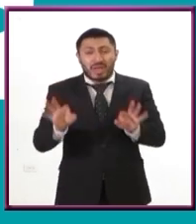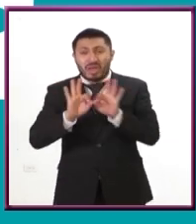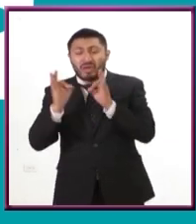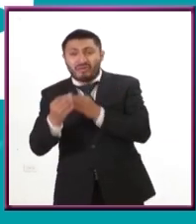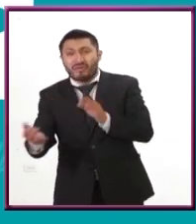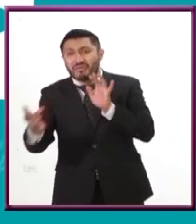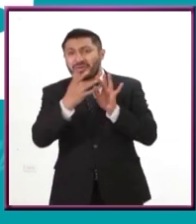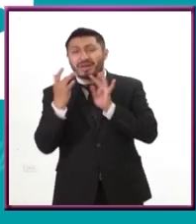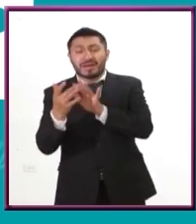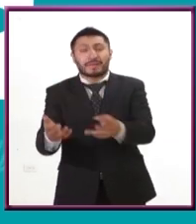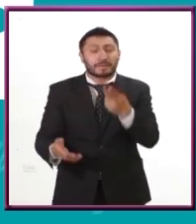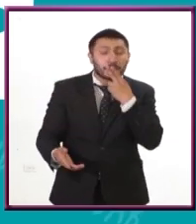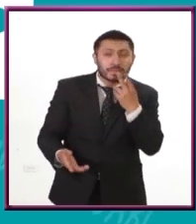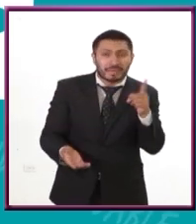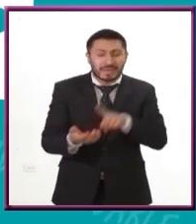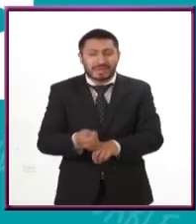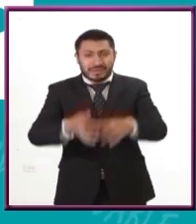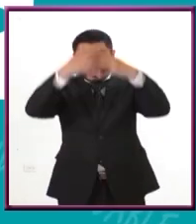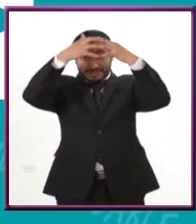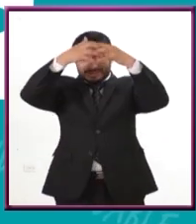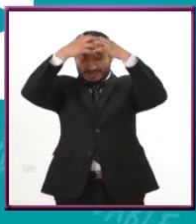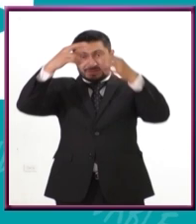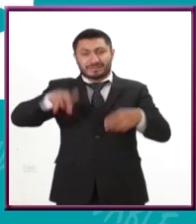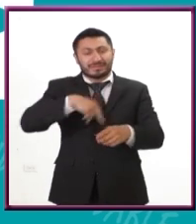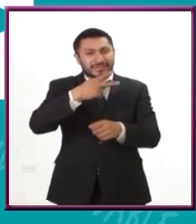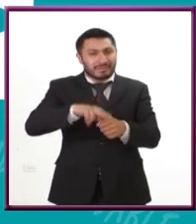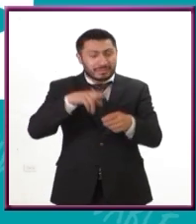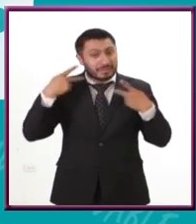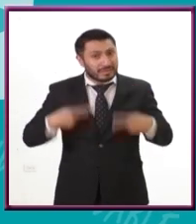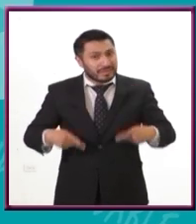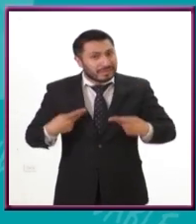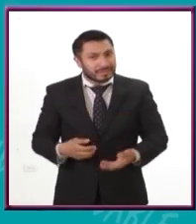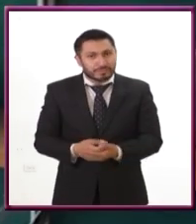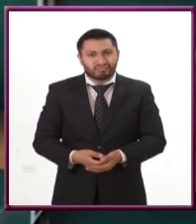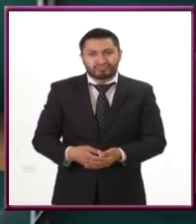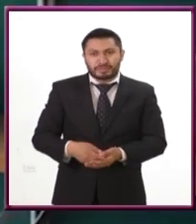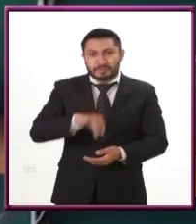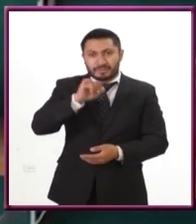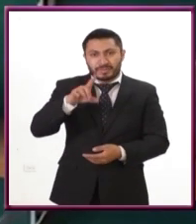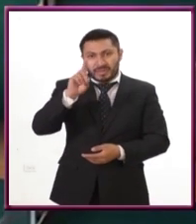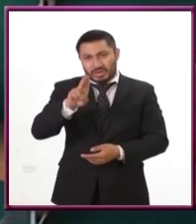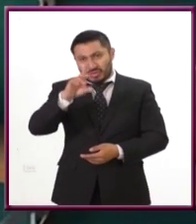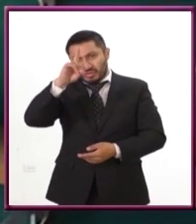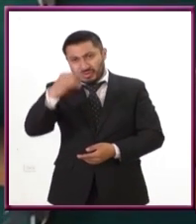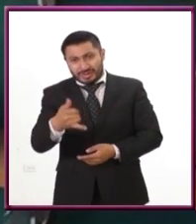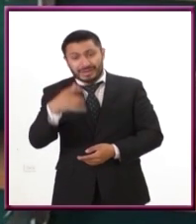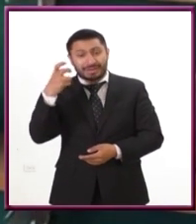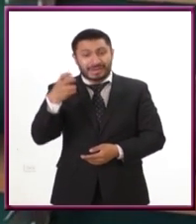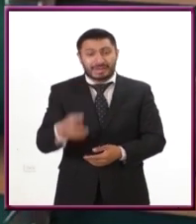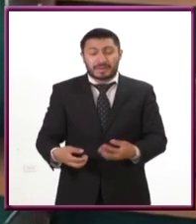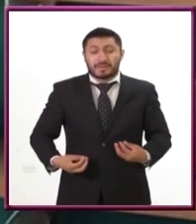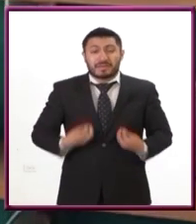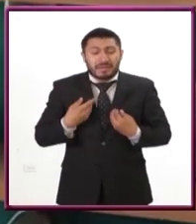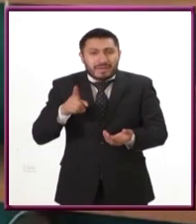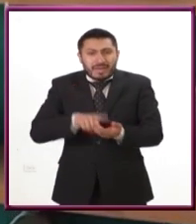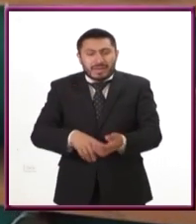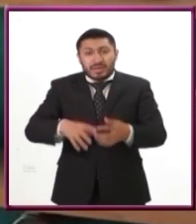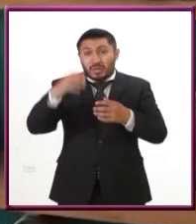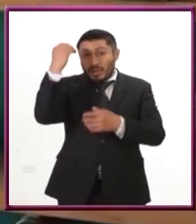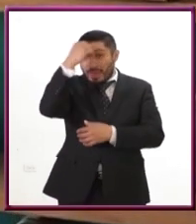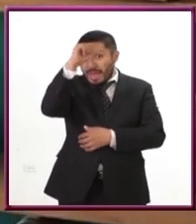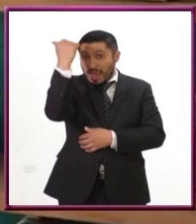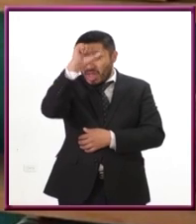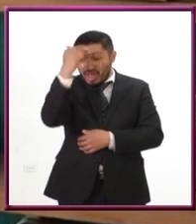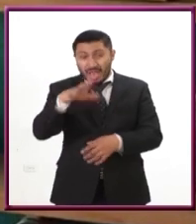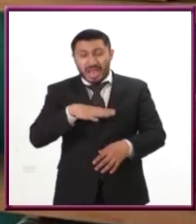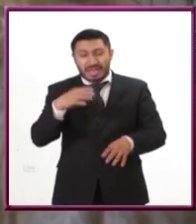funciones cerebrales o neurocognitivas que existen en nuestra especie. Judy Singer, quien vive con una condición dentro del